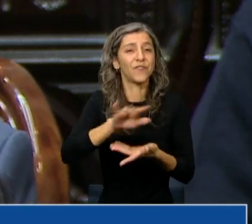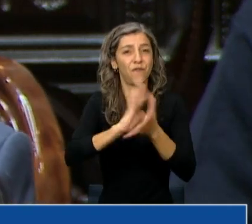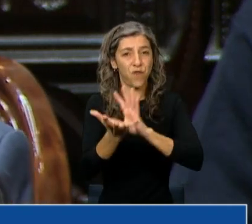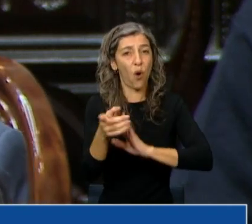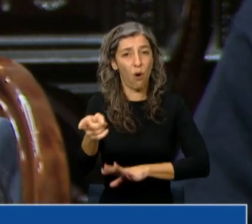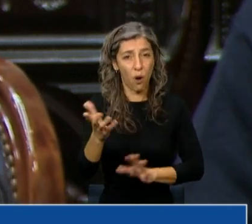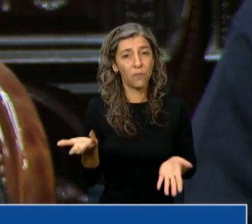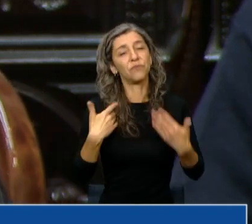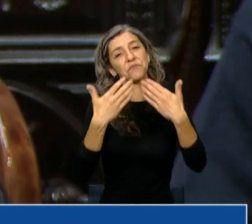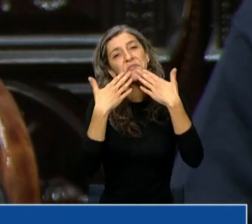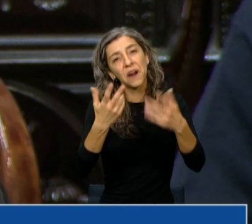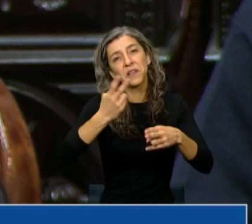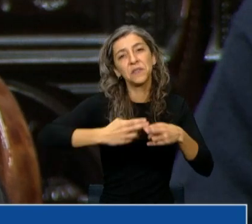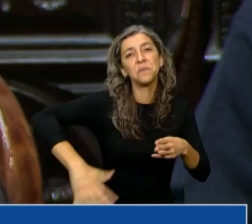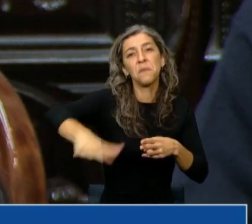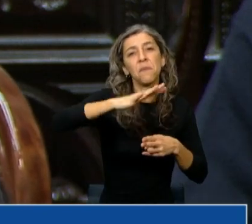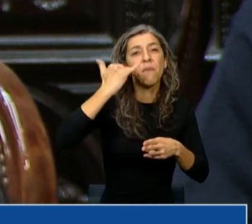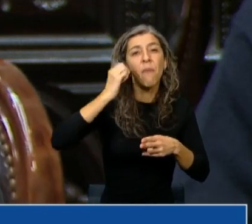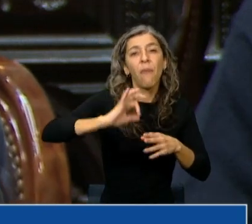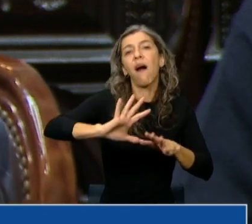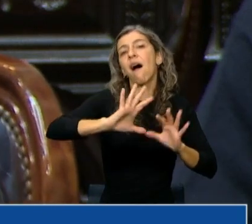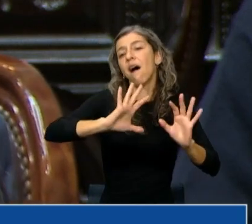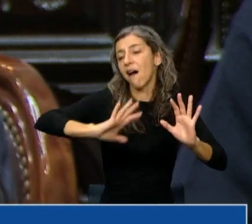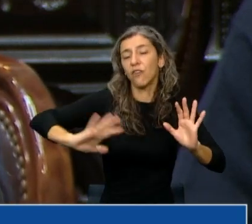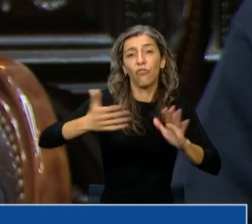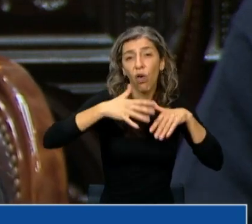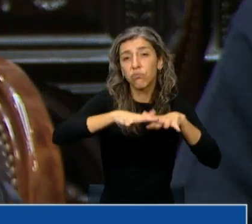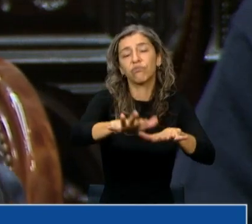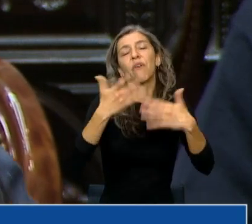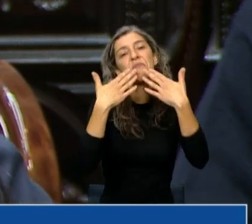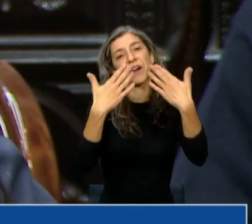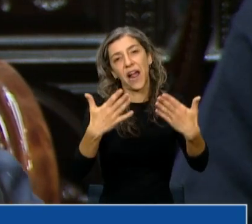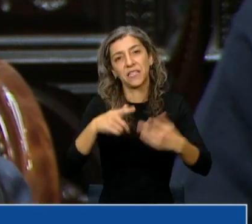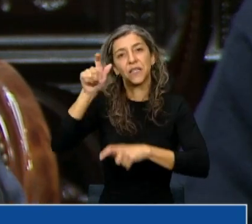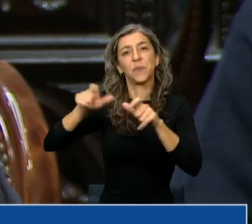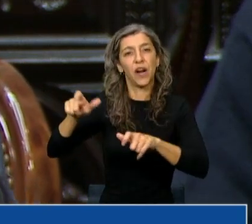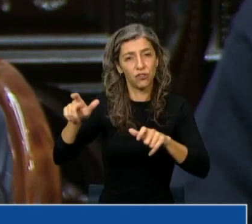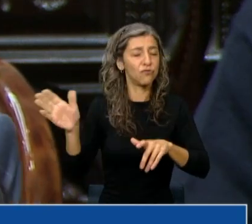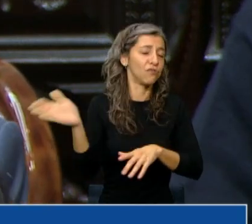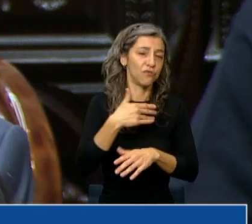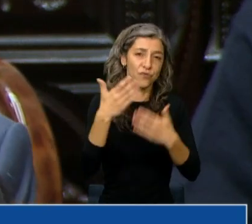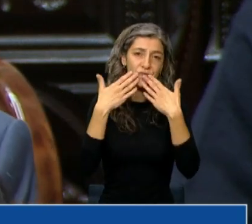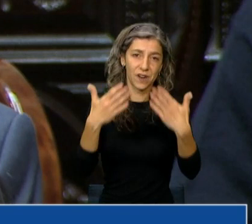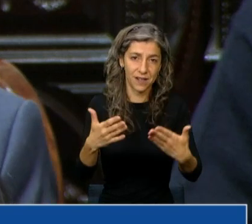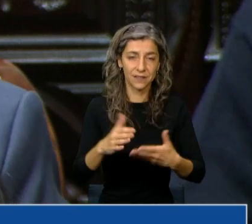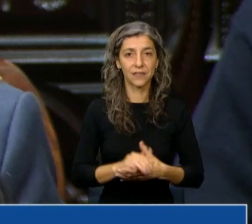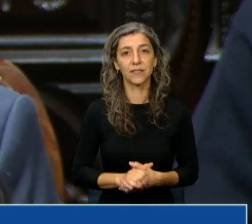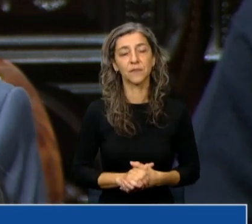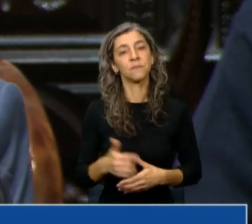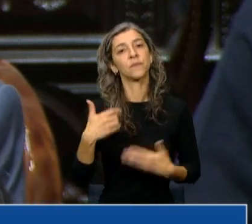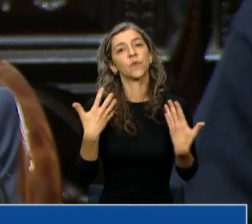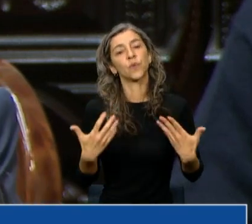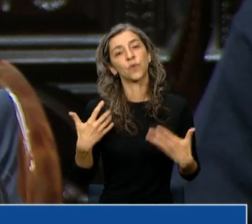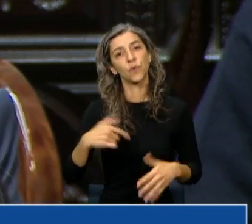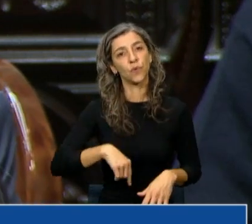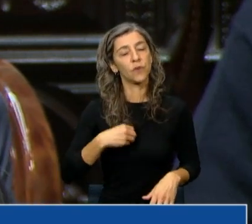de trabajadores que seguramente están esperando esta definición, también quiero agradecerles. Y por supuesto, me siento orgulloso